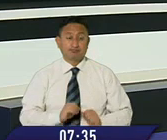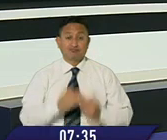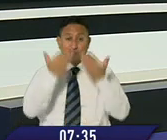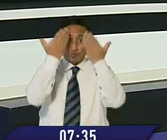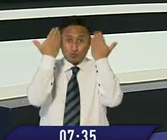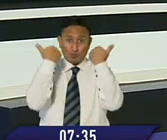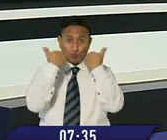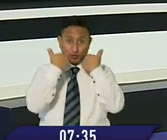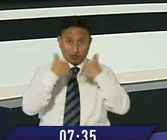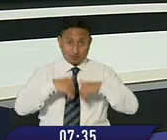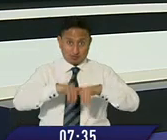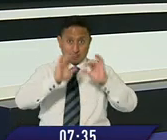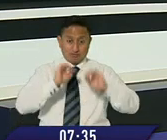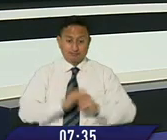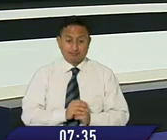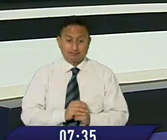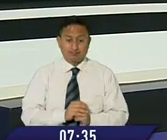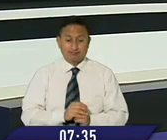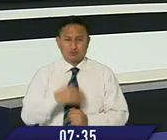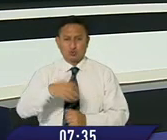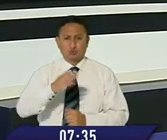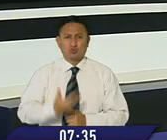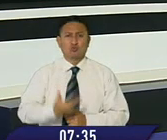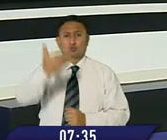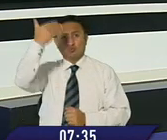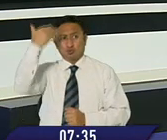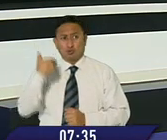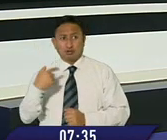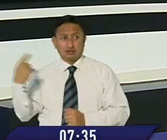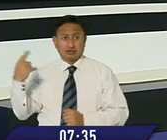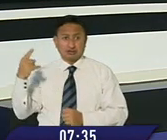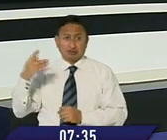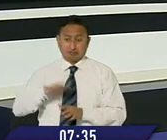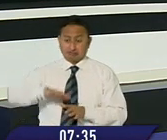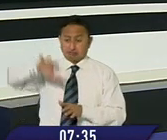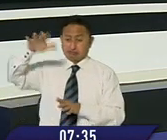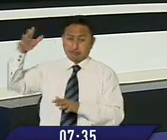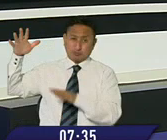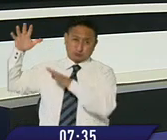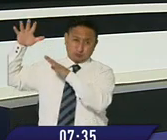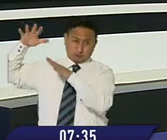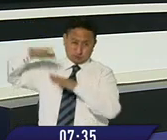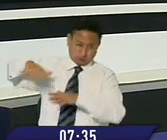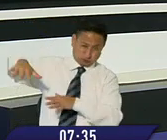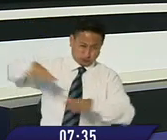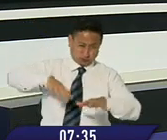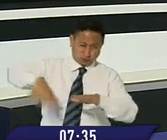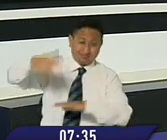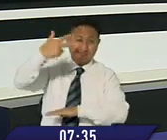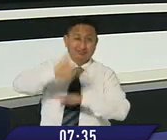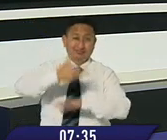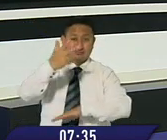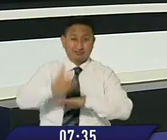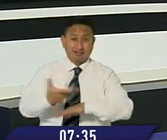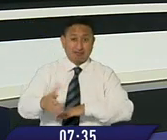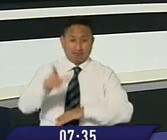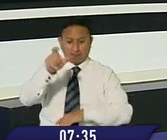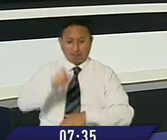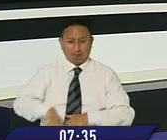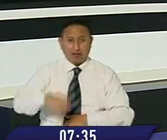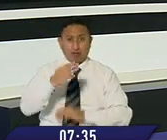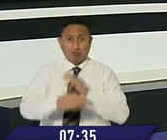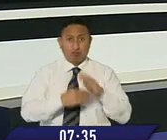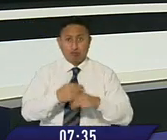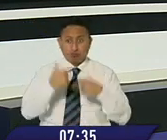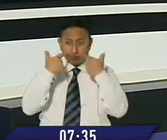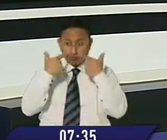Continuamos informando. La trágica avalancha que dejó 3 fallecidos y 3 desaparecidos en el Chimborazo encendió las alarmas en el mundo